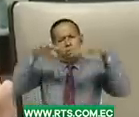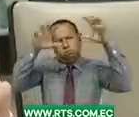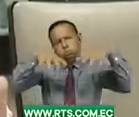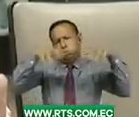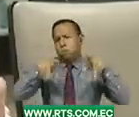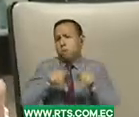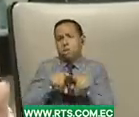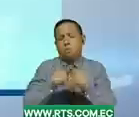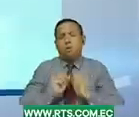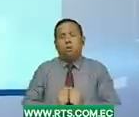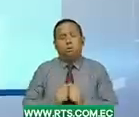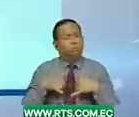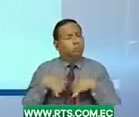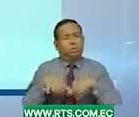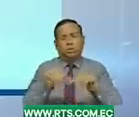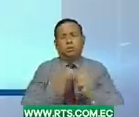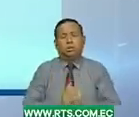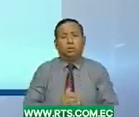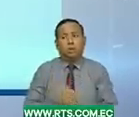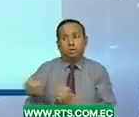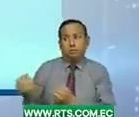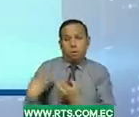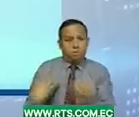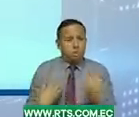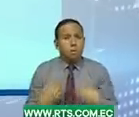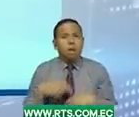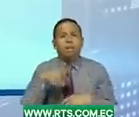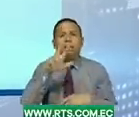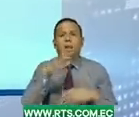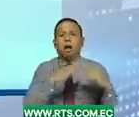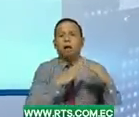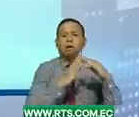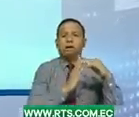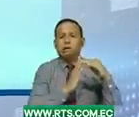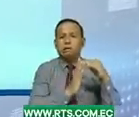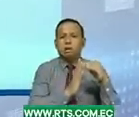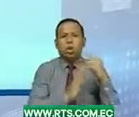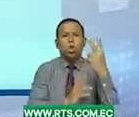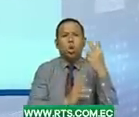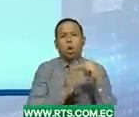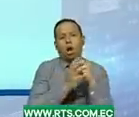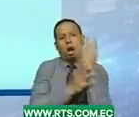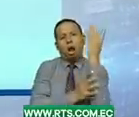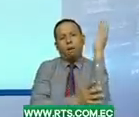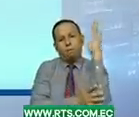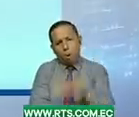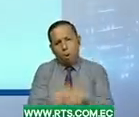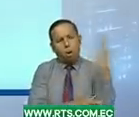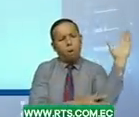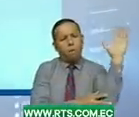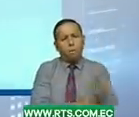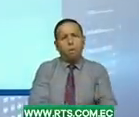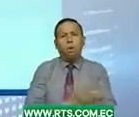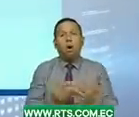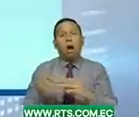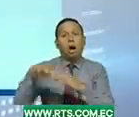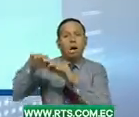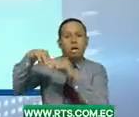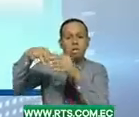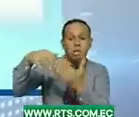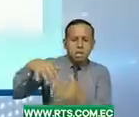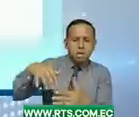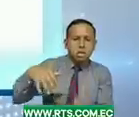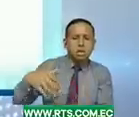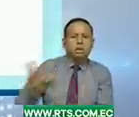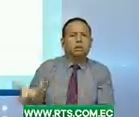esto continúe. Se reportaron 3 colapsos estructurales, 2 árboles caídos, 2 deslizamientos de tierra. Los